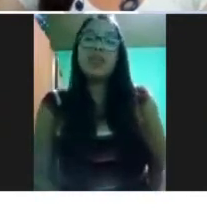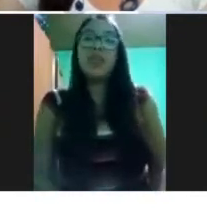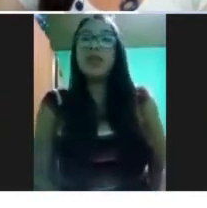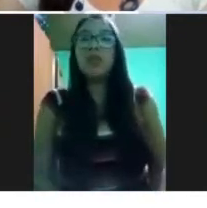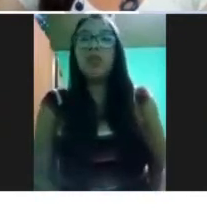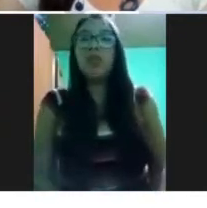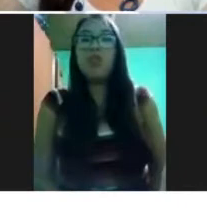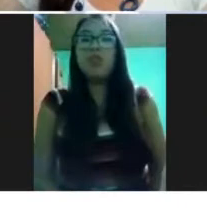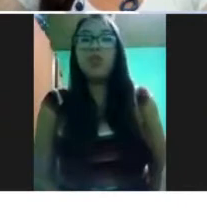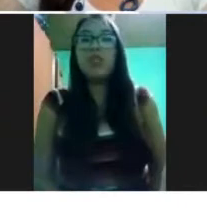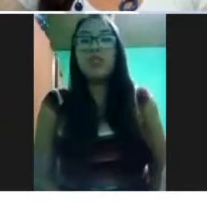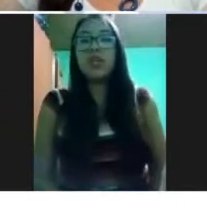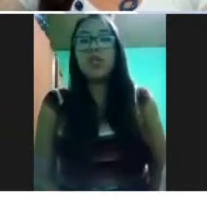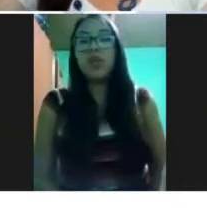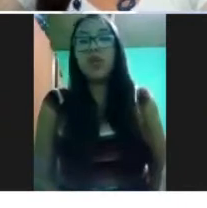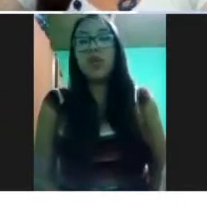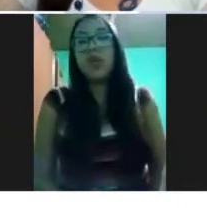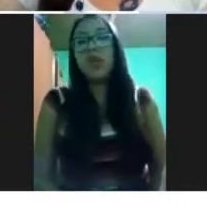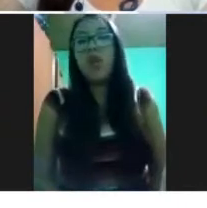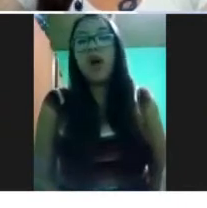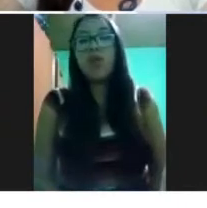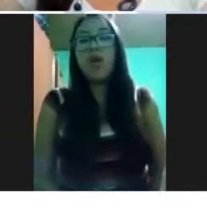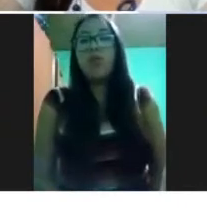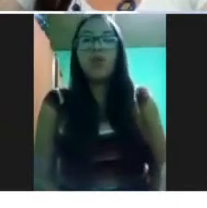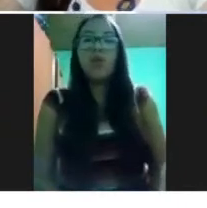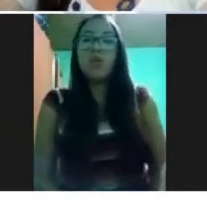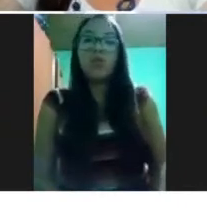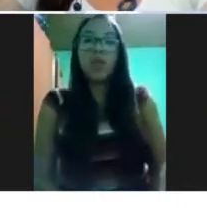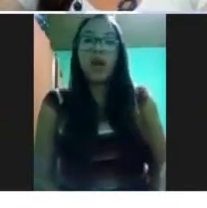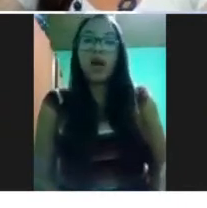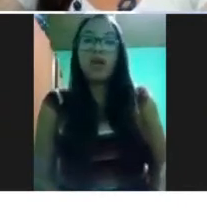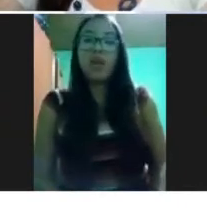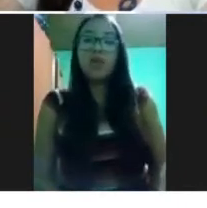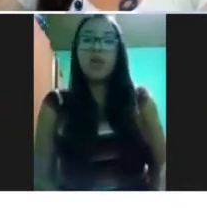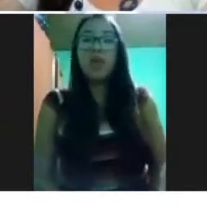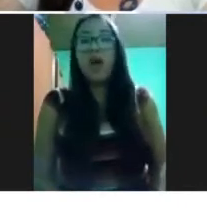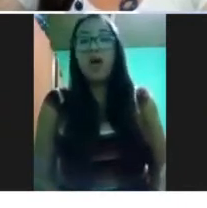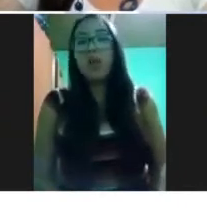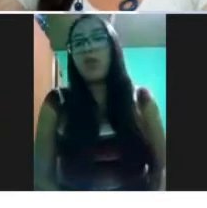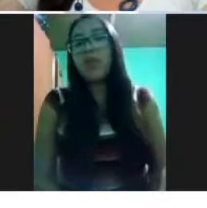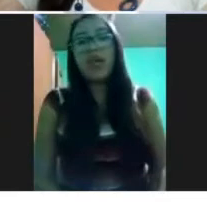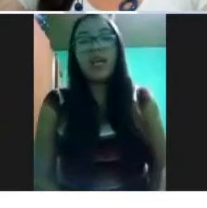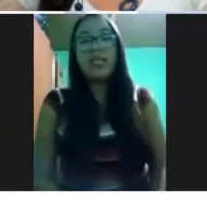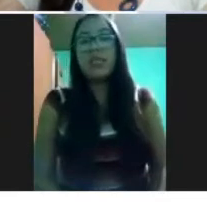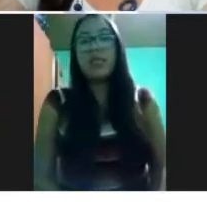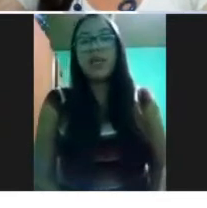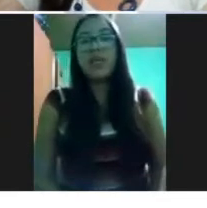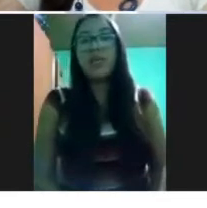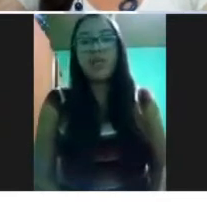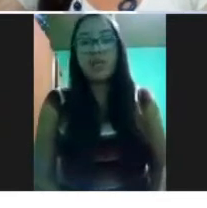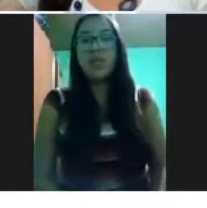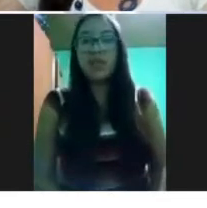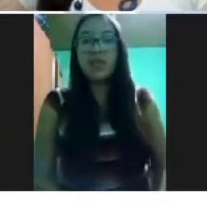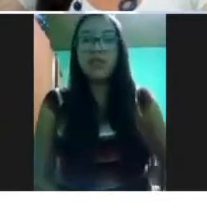pues sin embargo no existe como que un manejo adecuado, por lo mismo que ya hemos englobado la pobreza y el sistema de